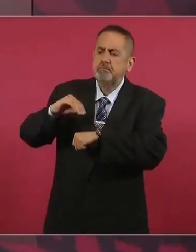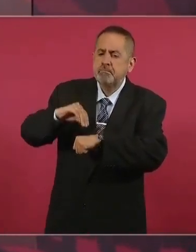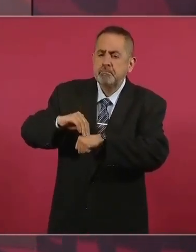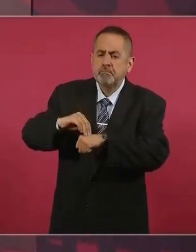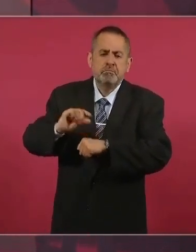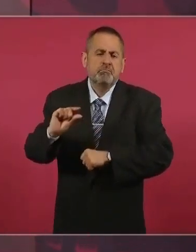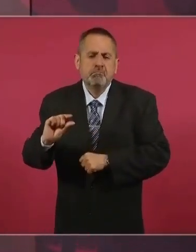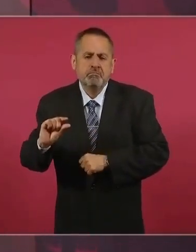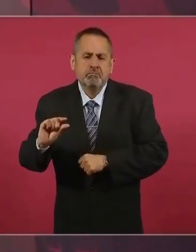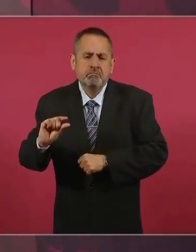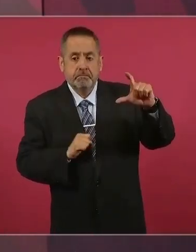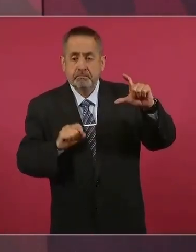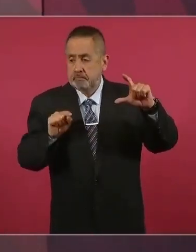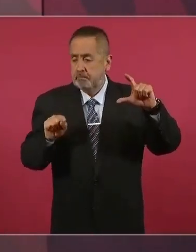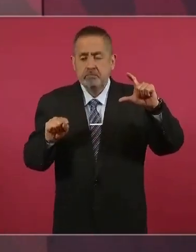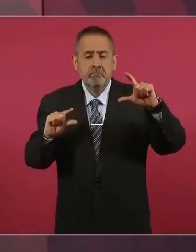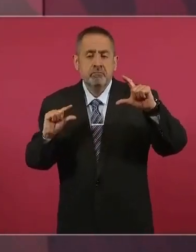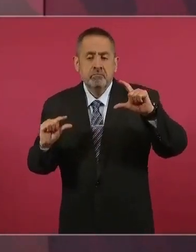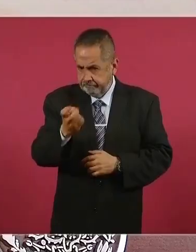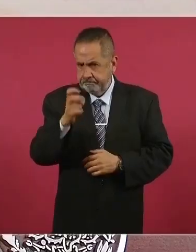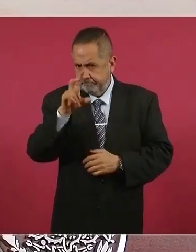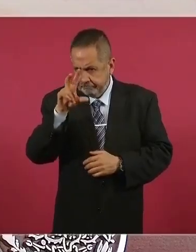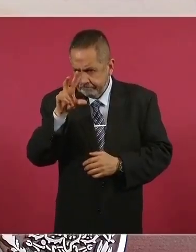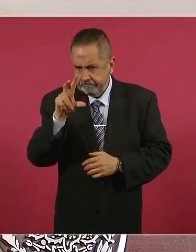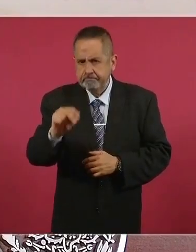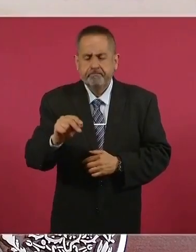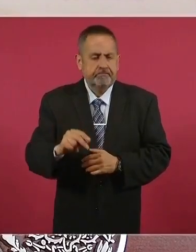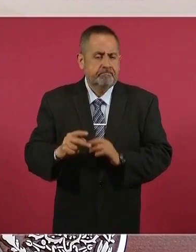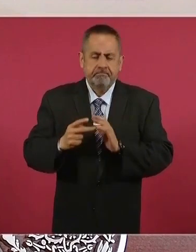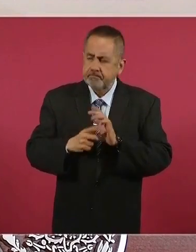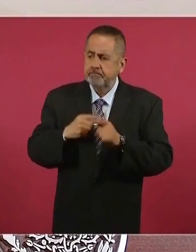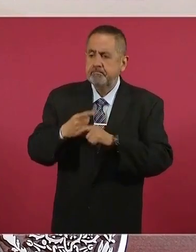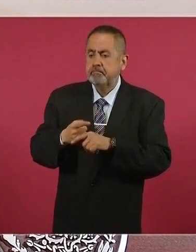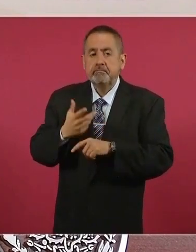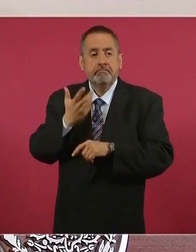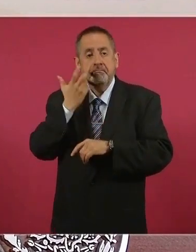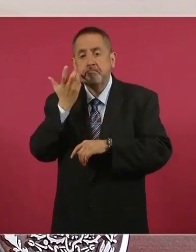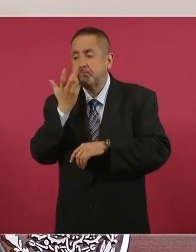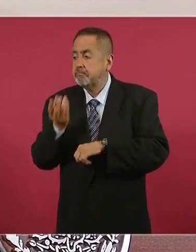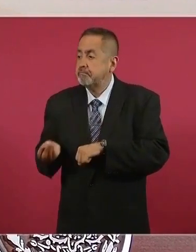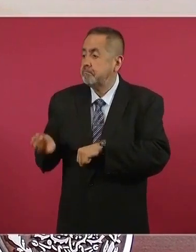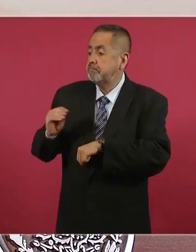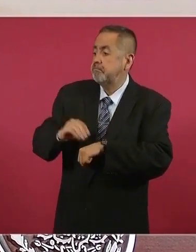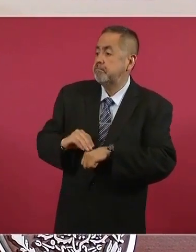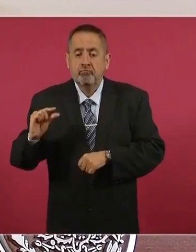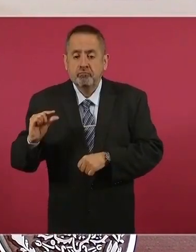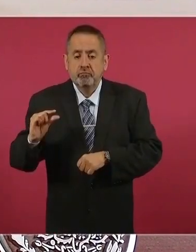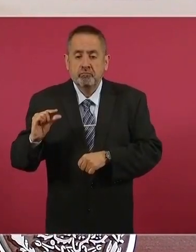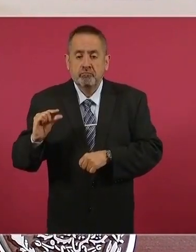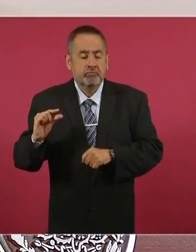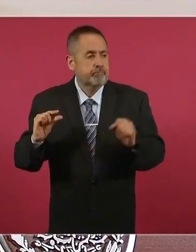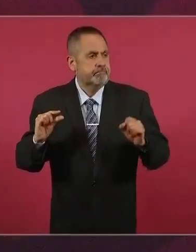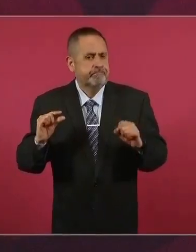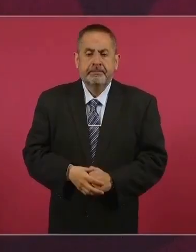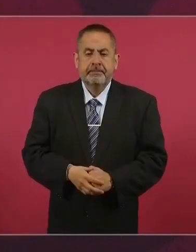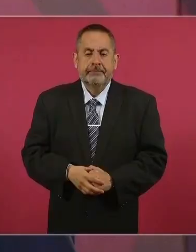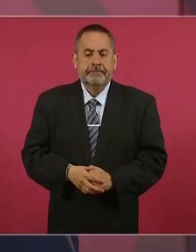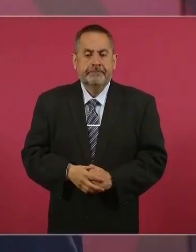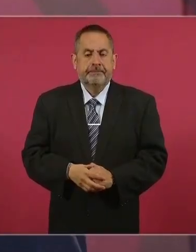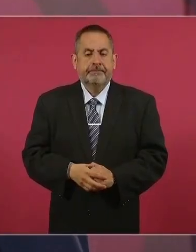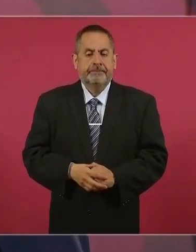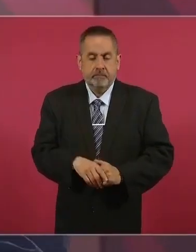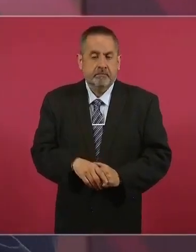menos que la inflación, que nunca más vuelva a permitirse esa gran injusticia.